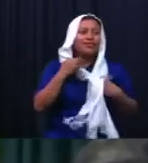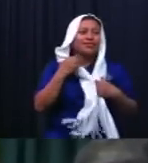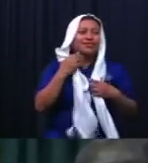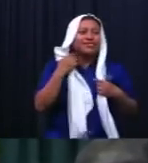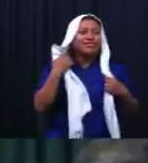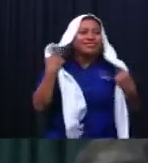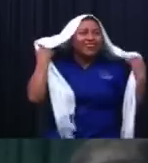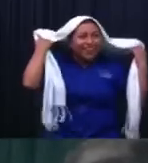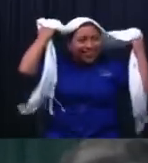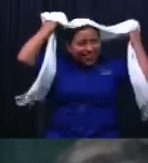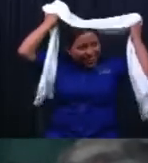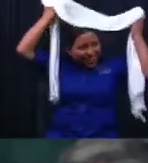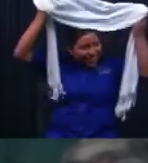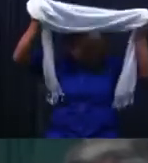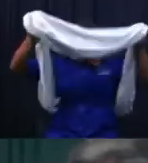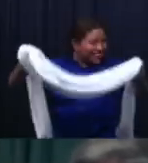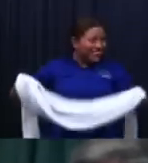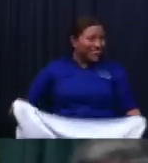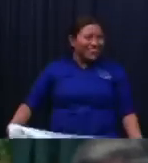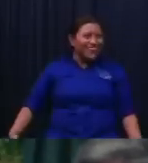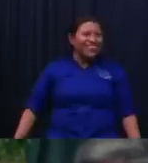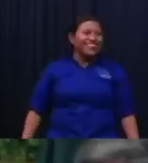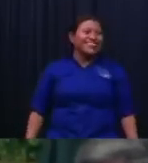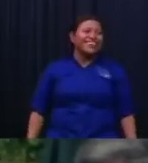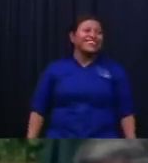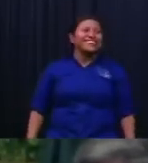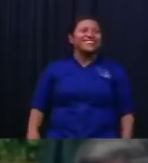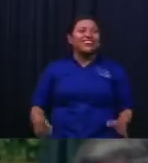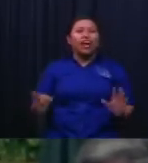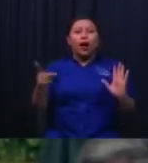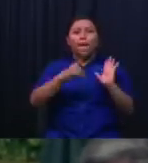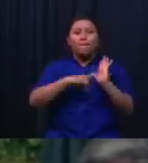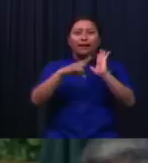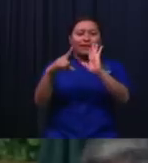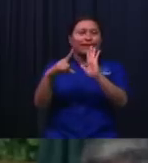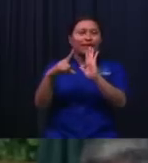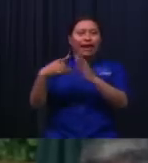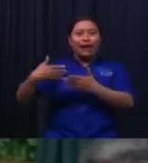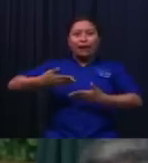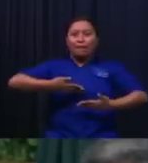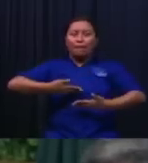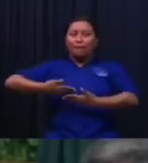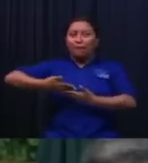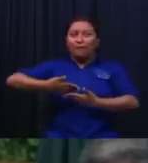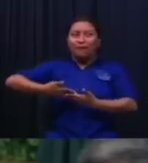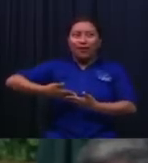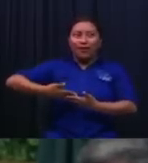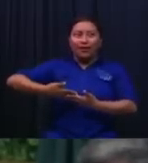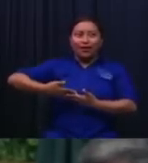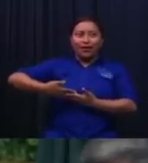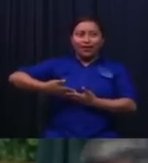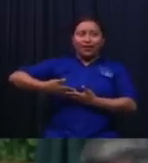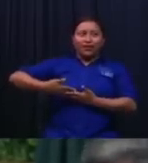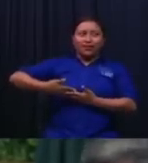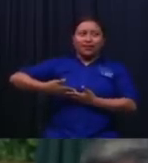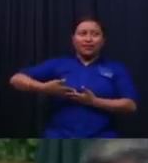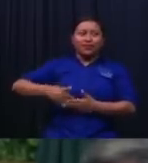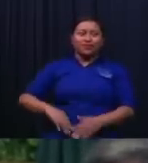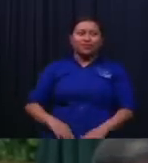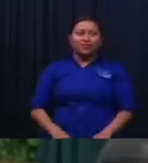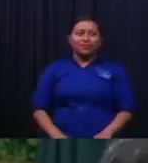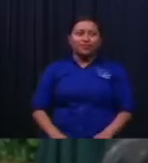Nos han pedido también que podamos presentar a los niños y quienes desean hacerlo, Erickson